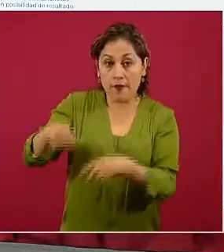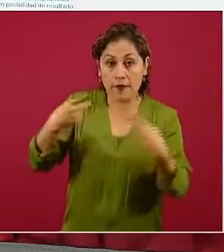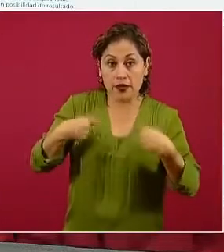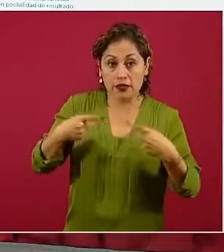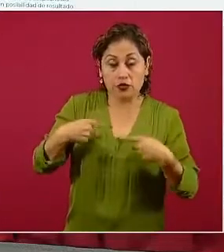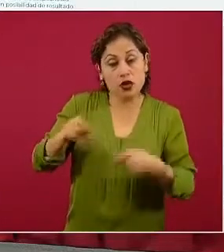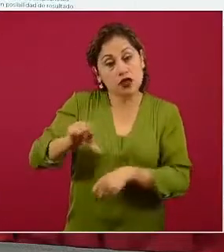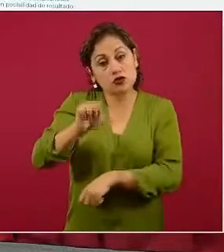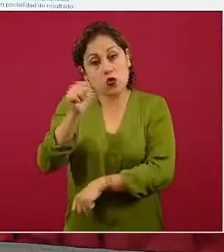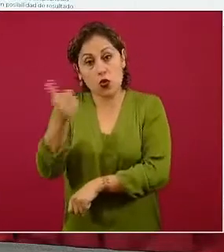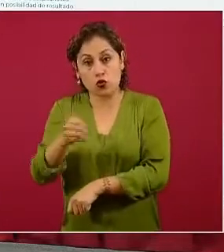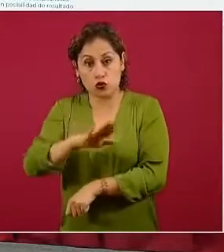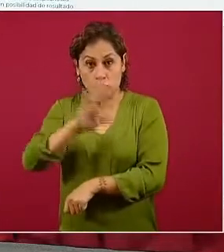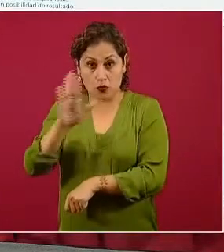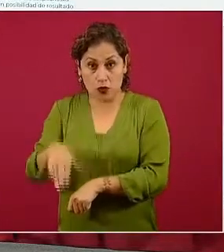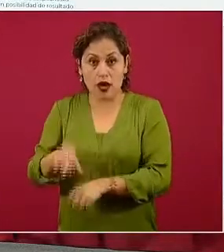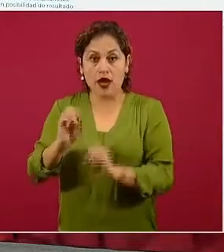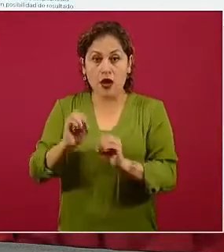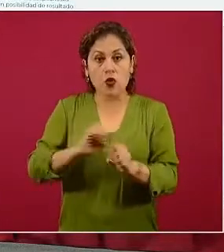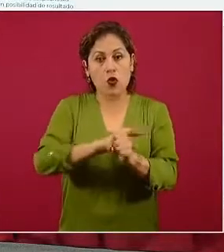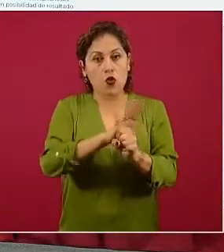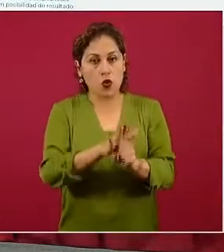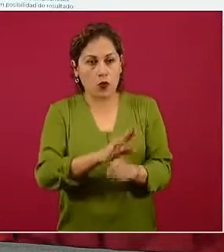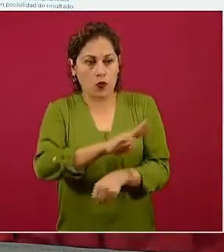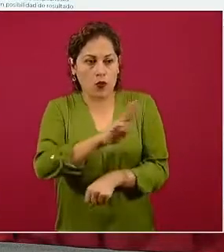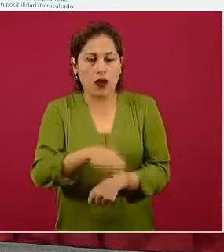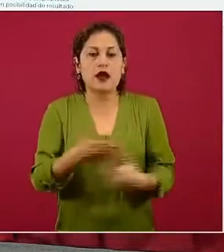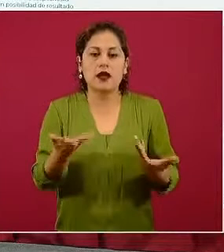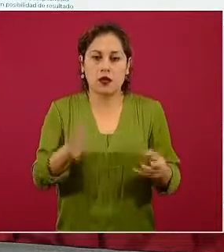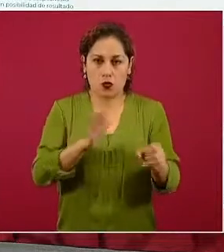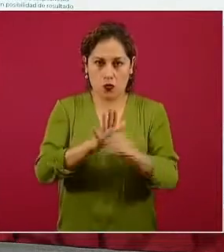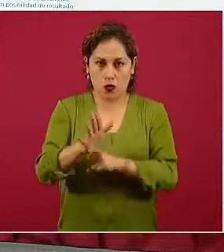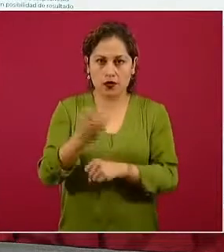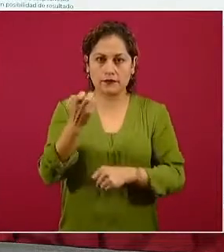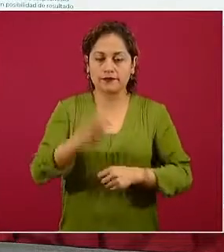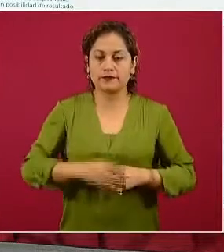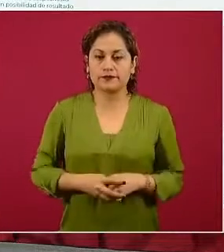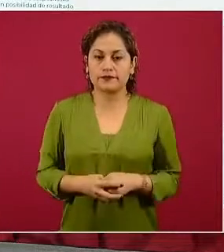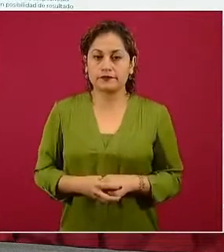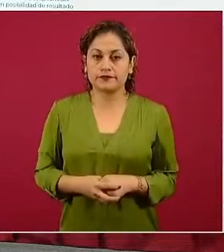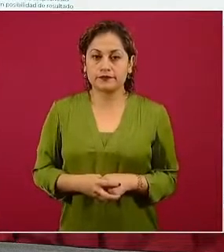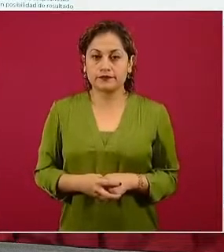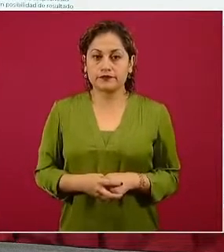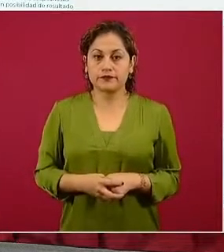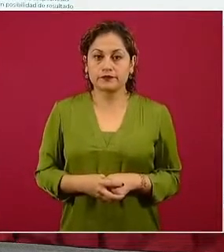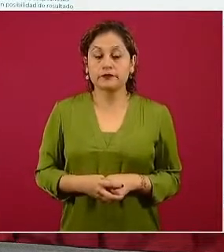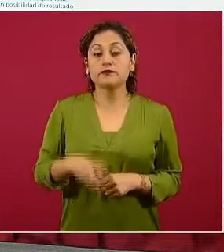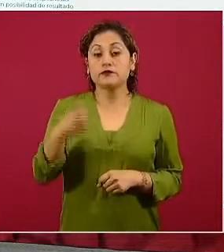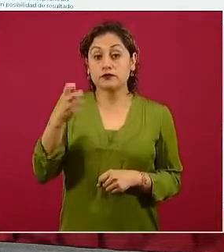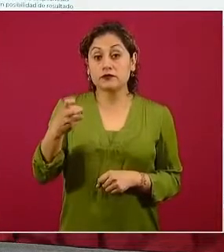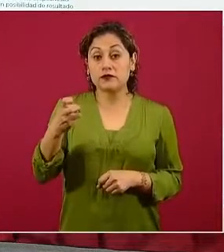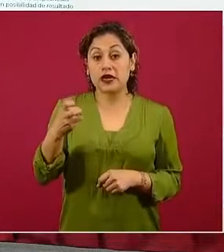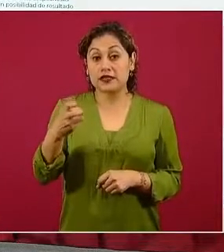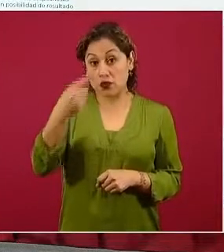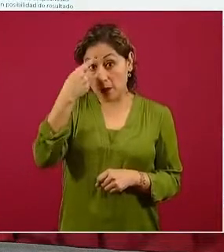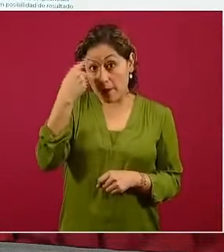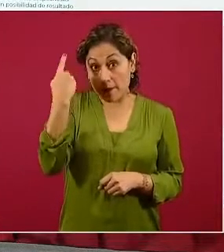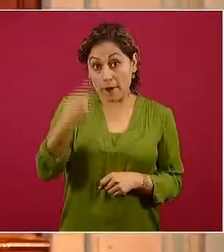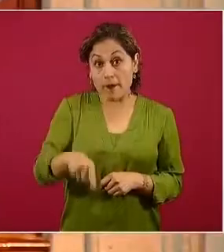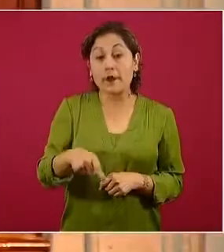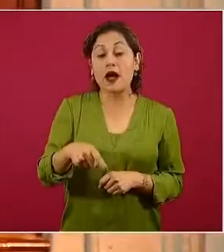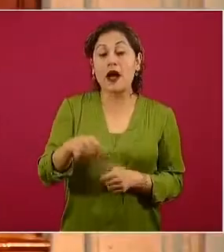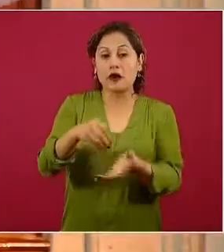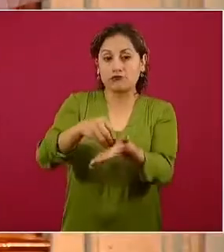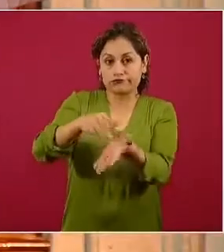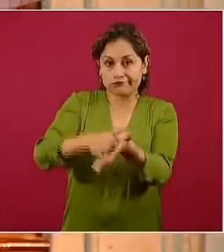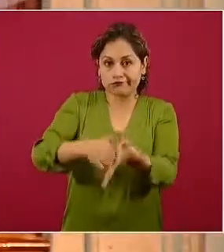momento pudieran ser finalmente defunciones. Este ejercicio de poder llevar a cabo la dictaminación, es decir, todos estos